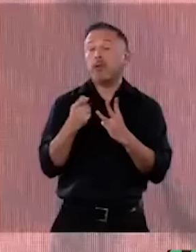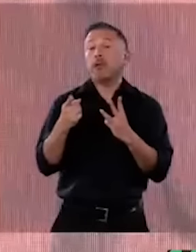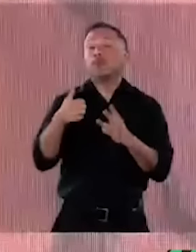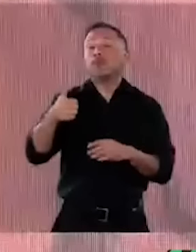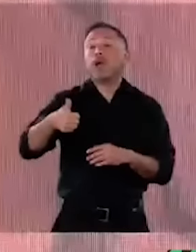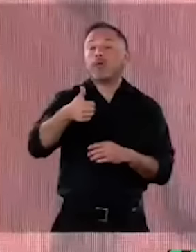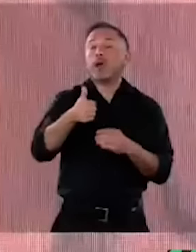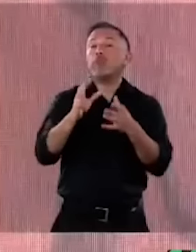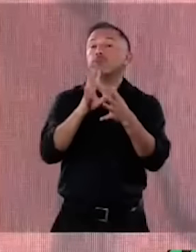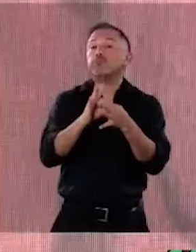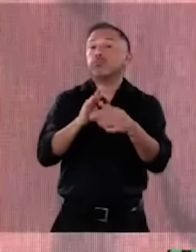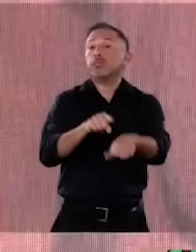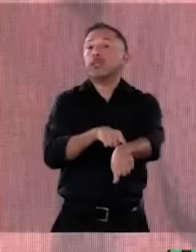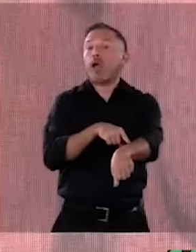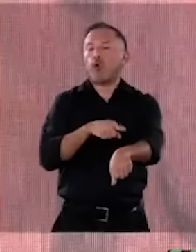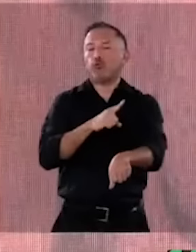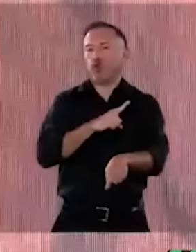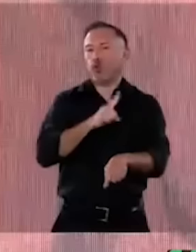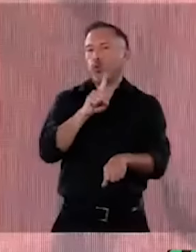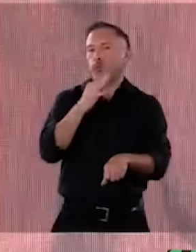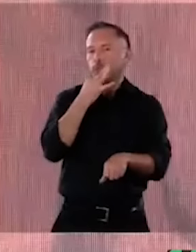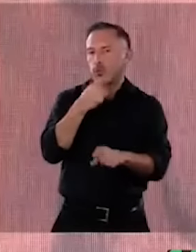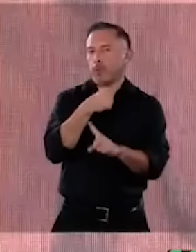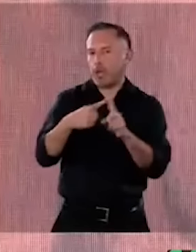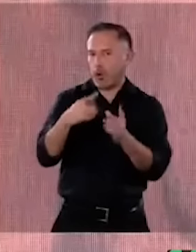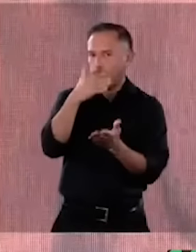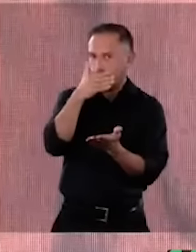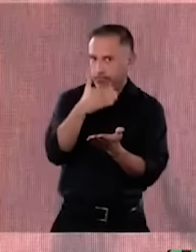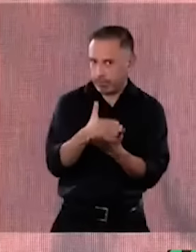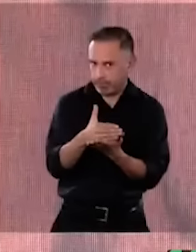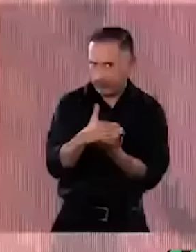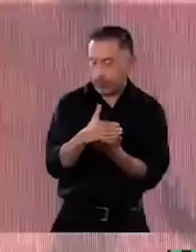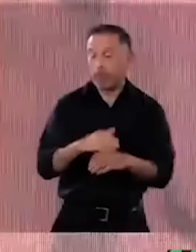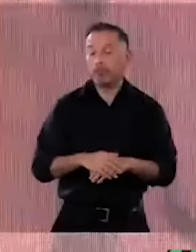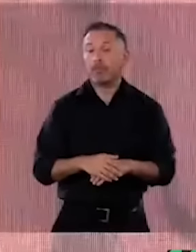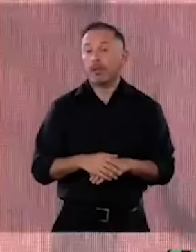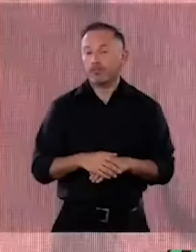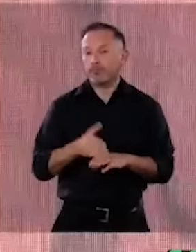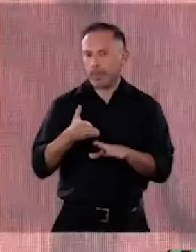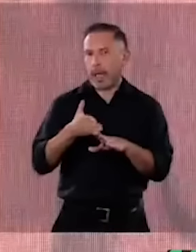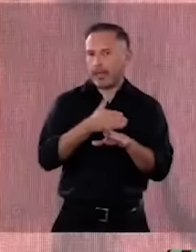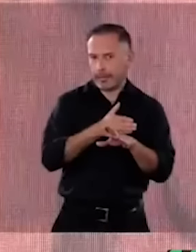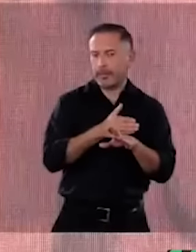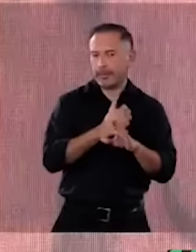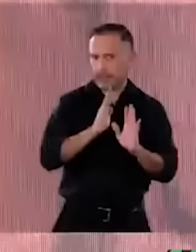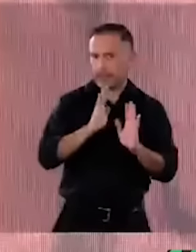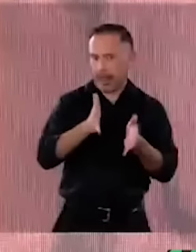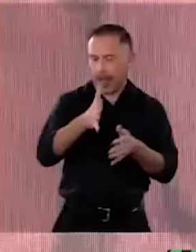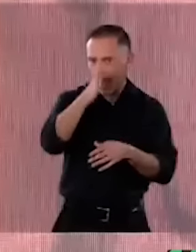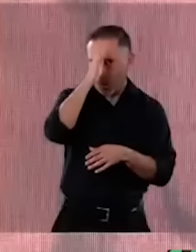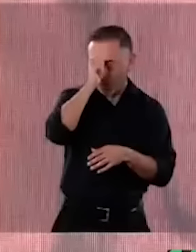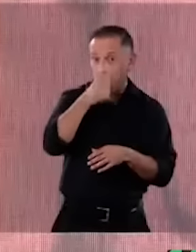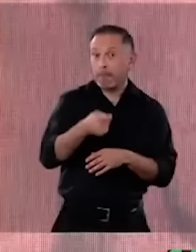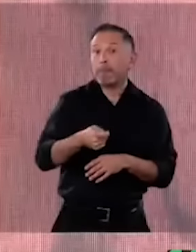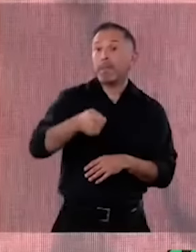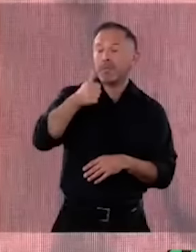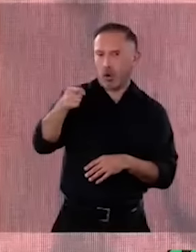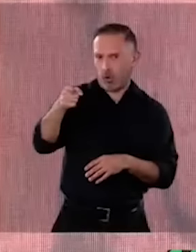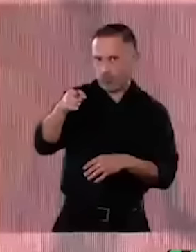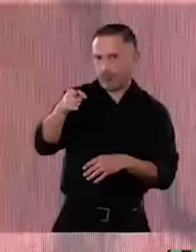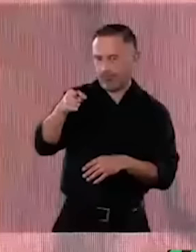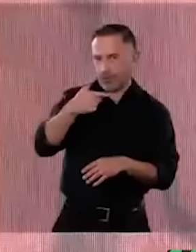es 1 minuto y medio. Abrimos con algo que ya está determinado, ahorita les digo, es Jorge Máynez, pero lo que les